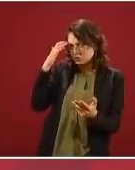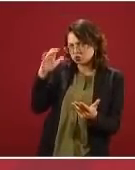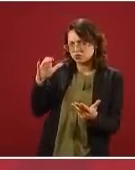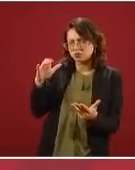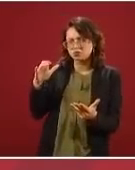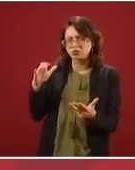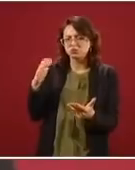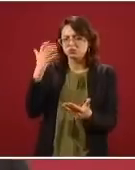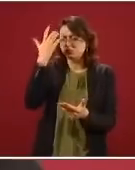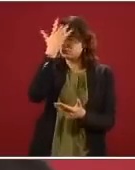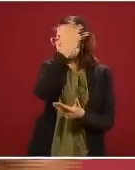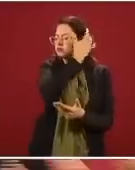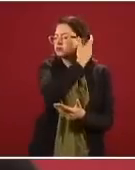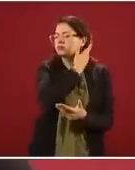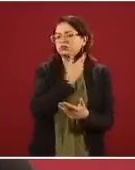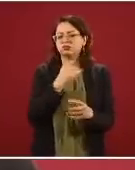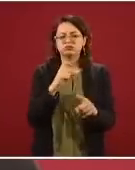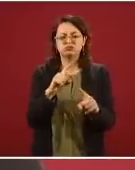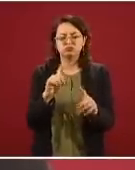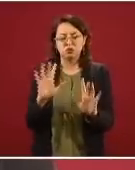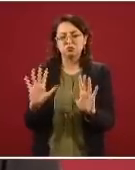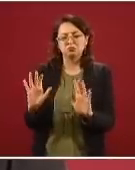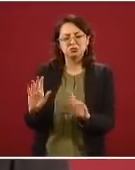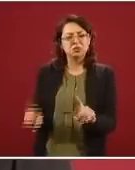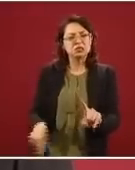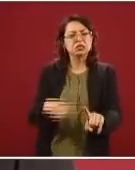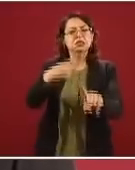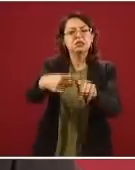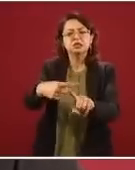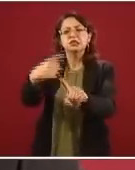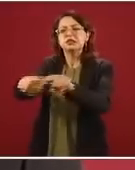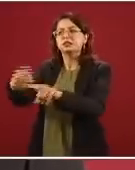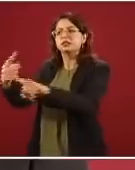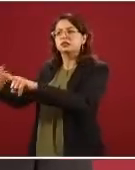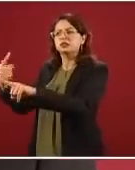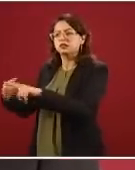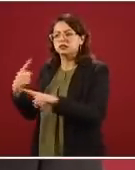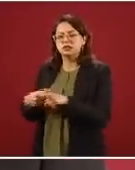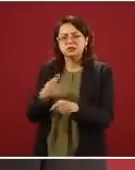Mando a hacer la investigación, quiénes son. Entonces,